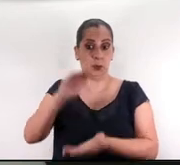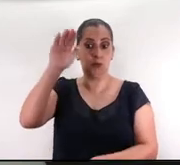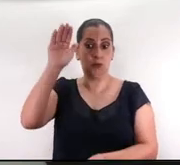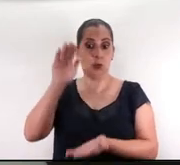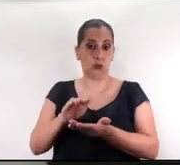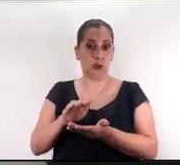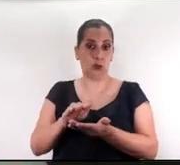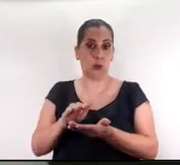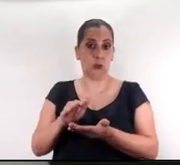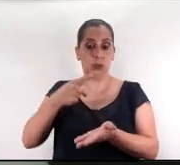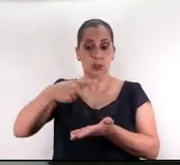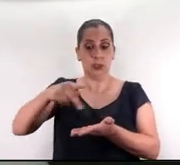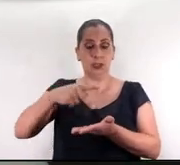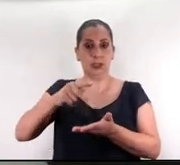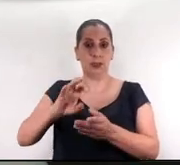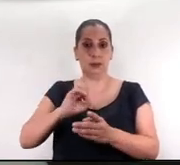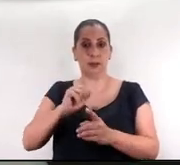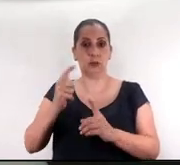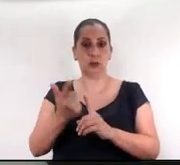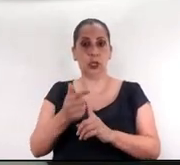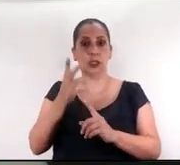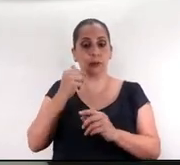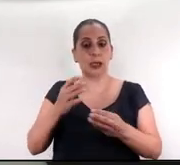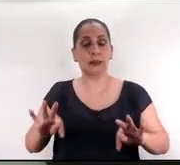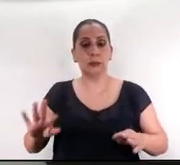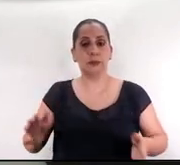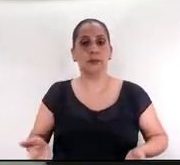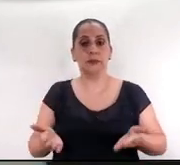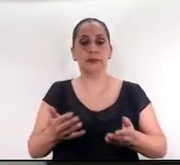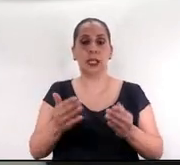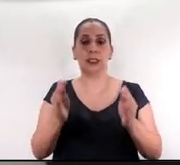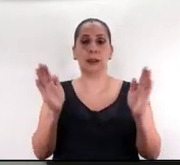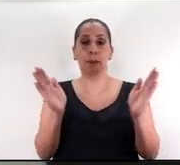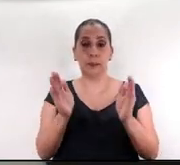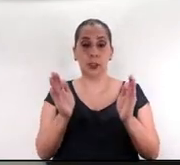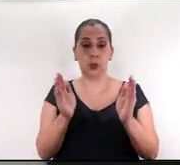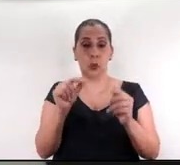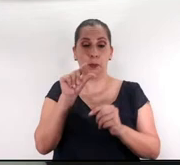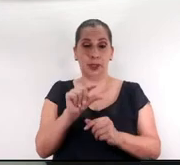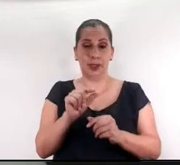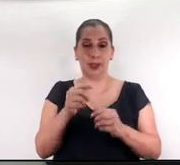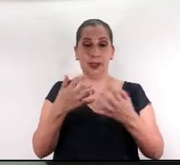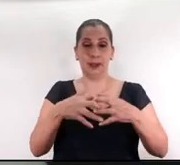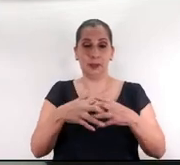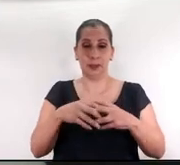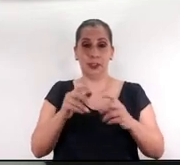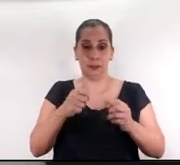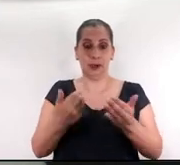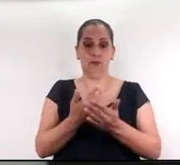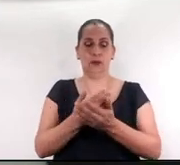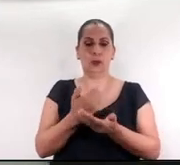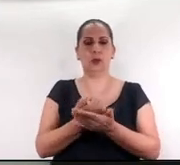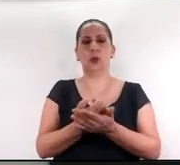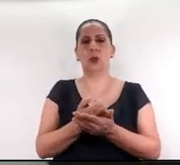cargas sociales para promover las micro y pequeñas empresas para lograr la reactivación económica. ¿Cómo